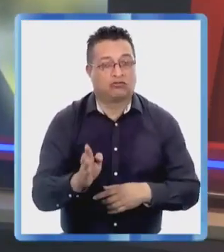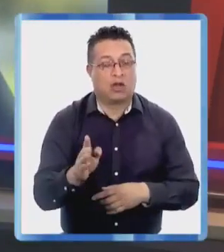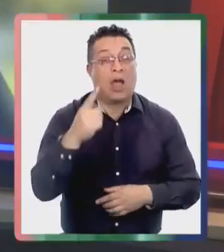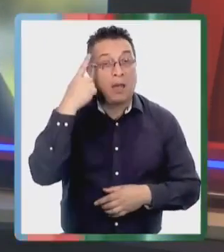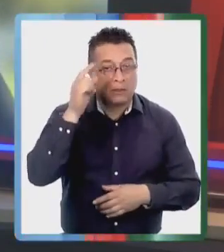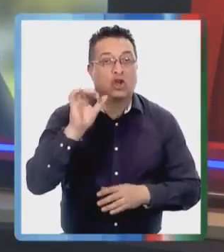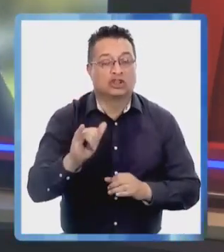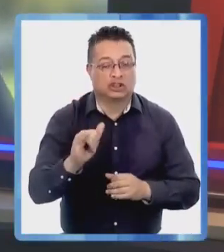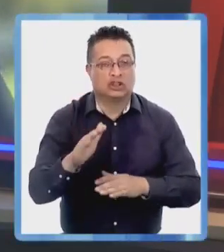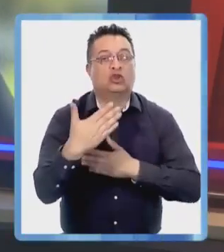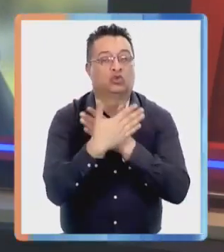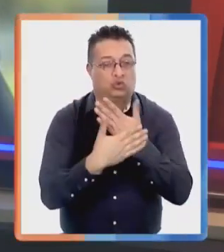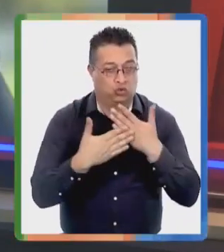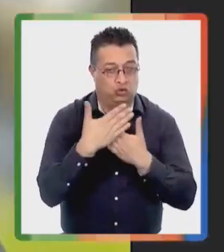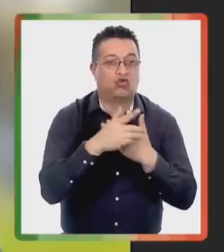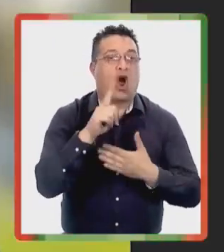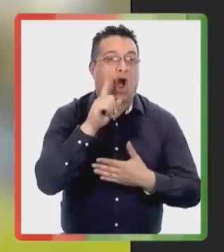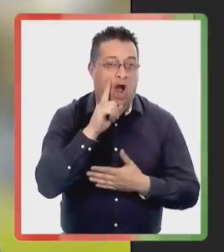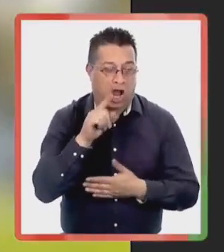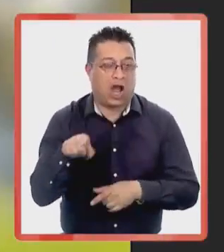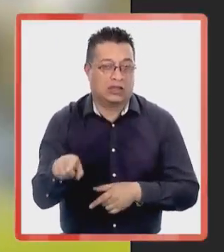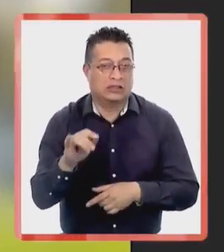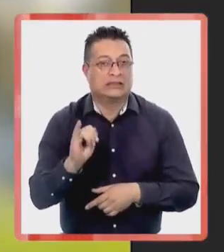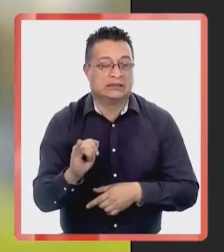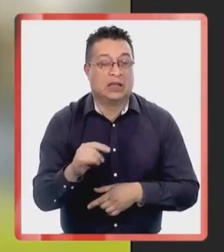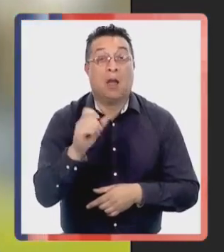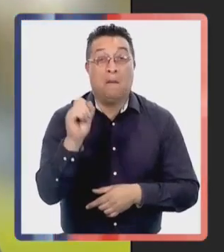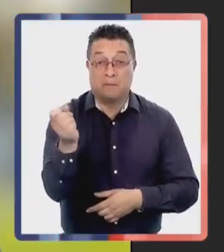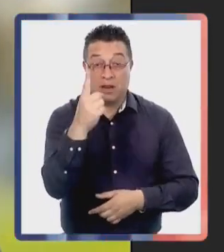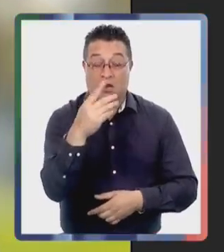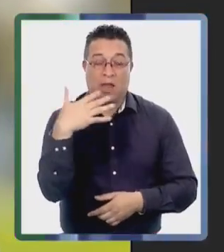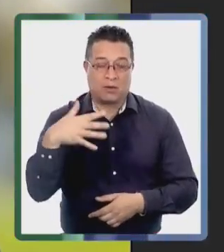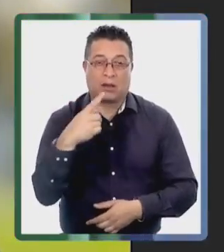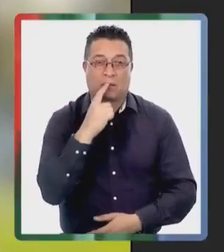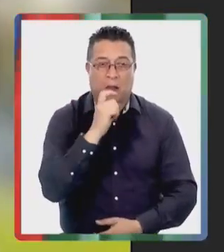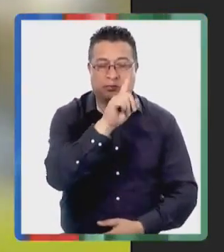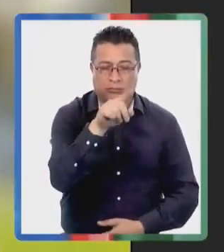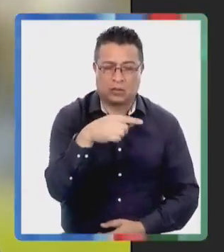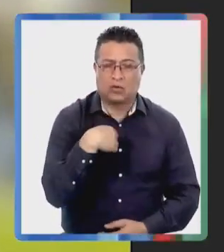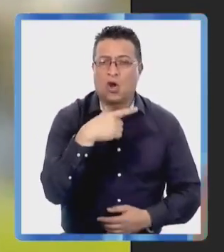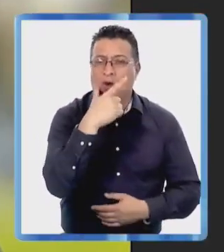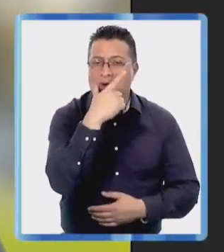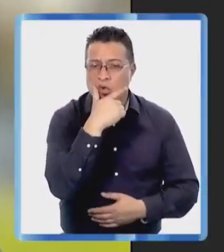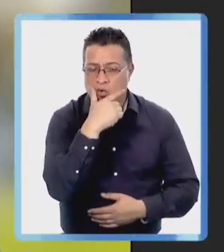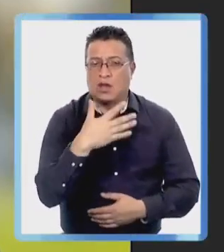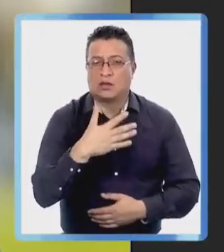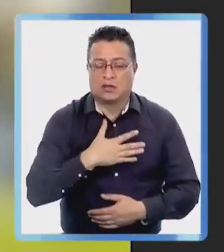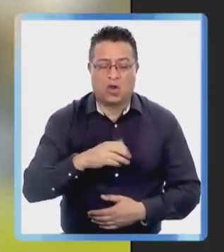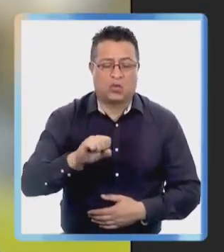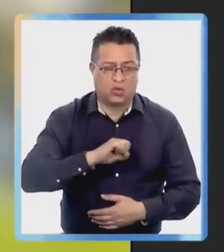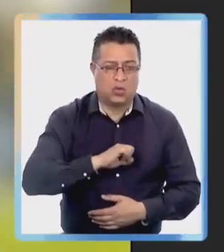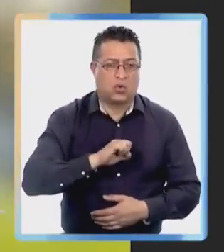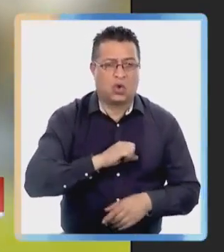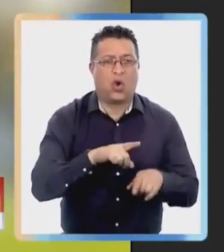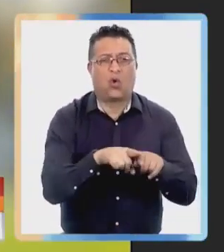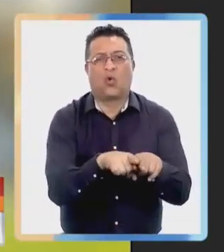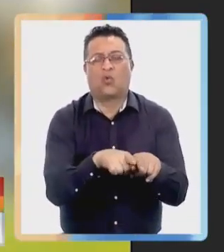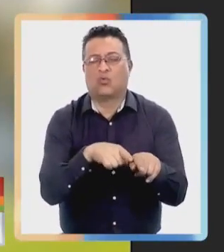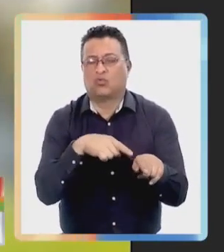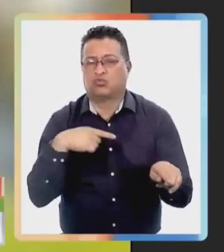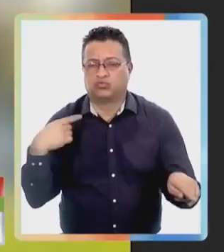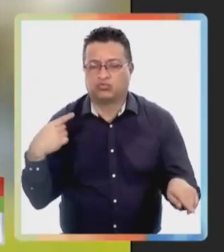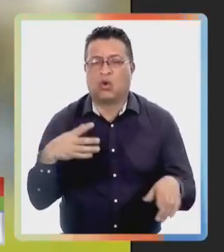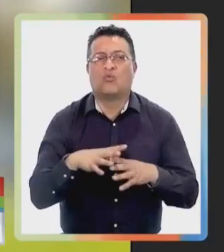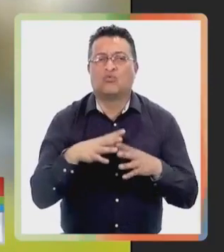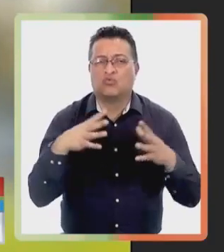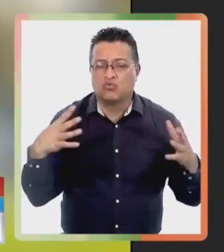probablemente algunos consejos que usted nos podría dar. Primero es muy importante consultar. Si uno tiene sospecha de que tiene una tos de muy larga data,